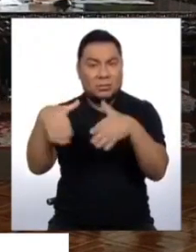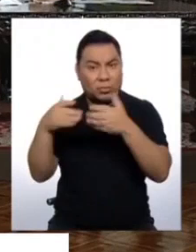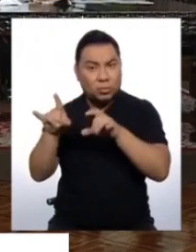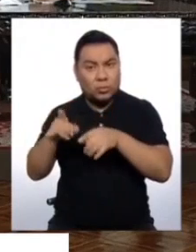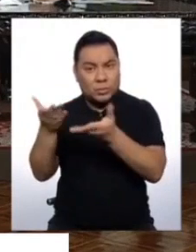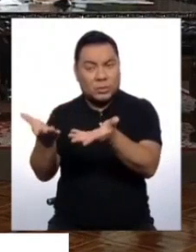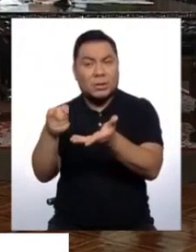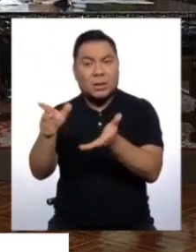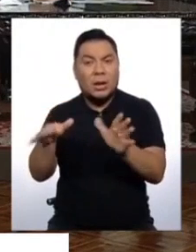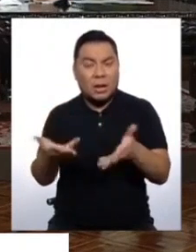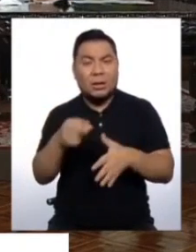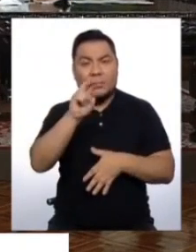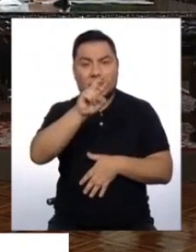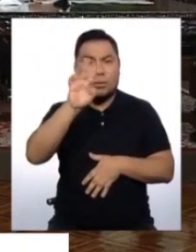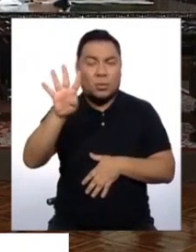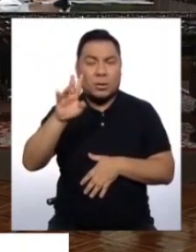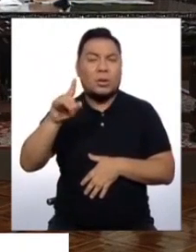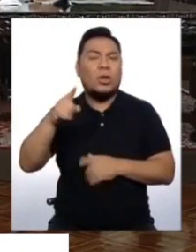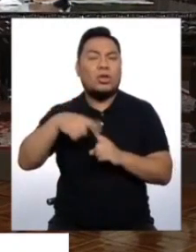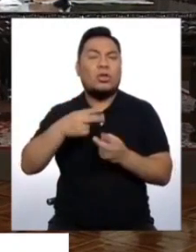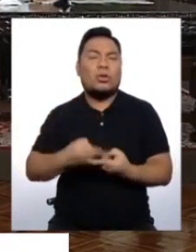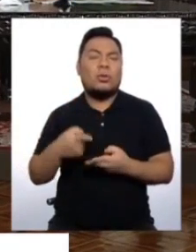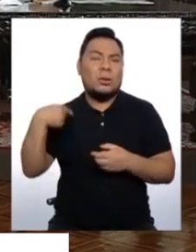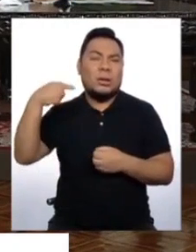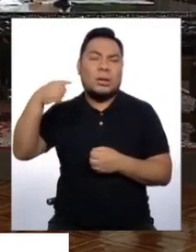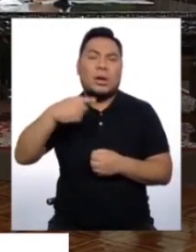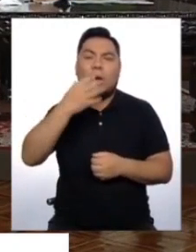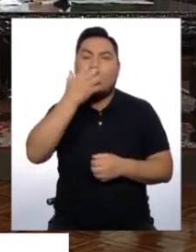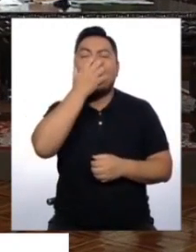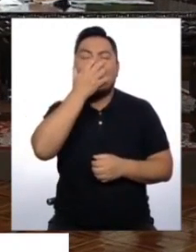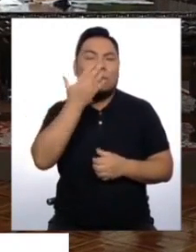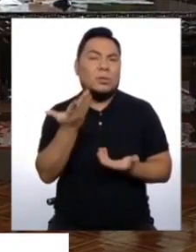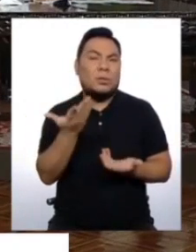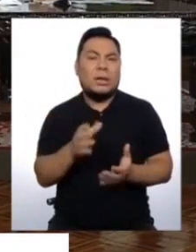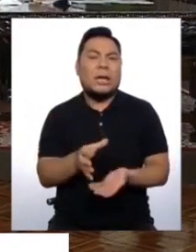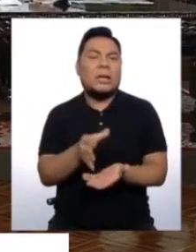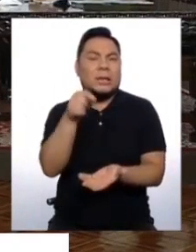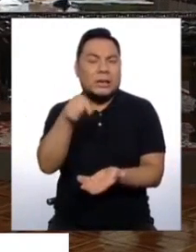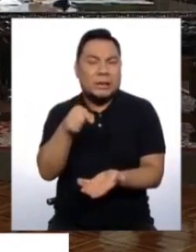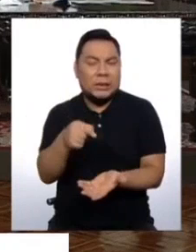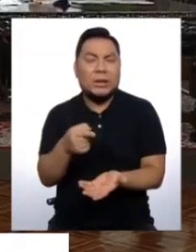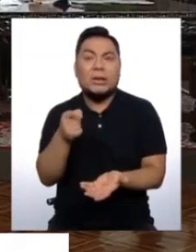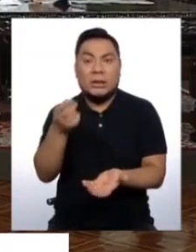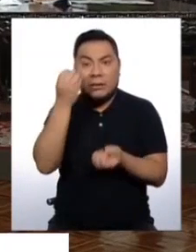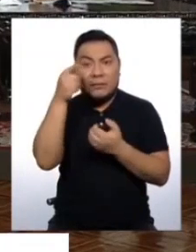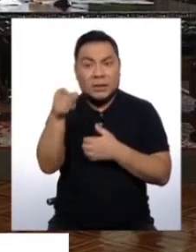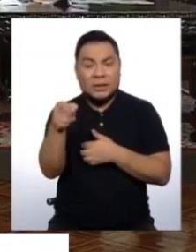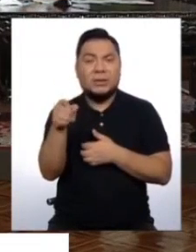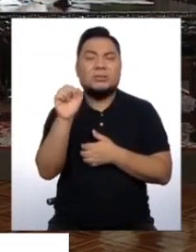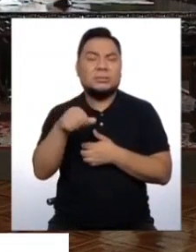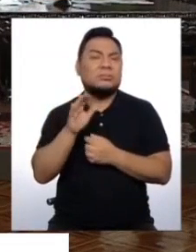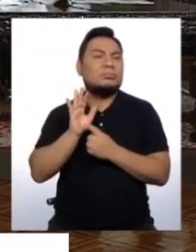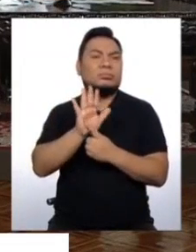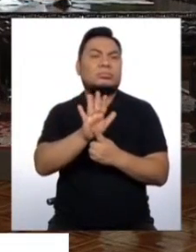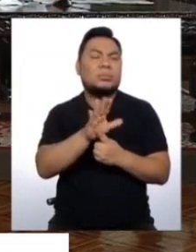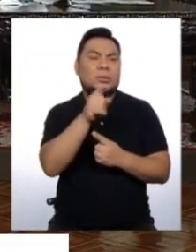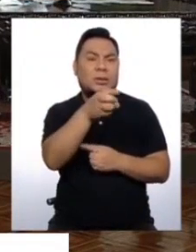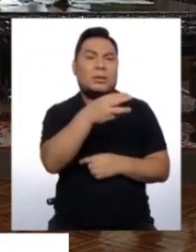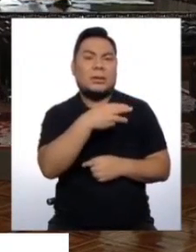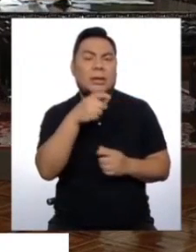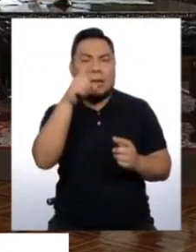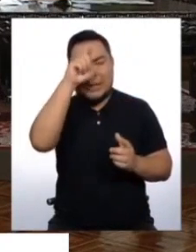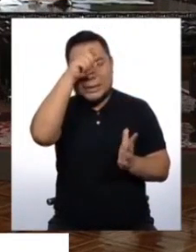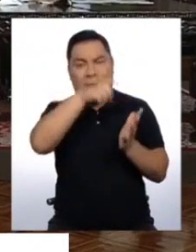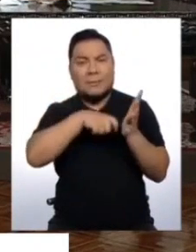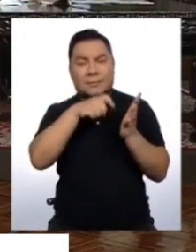producir 24 toneladas diarias de oxígeno líquido. Se ha señalado que esta información fue remitida al Ministerio de Energía